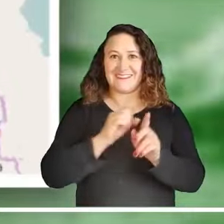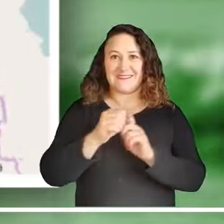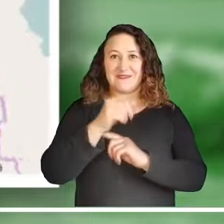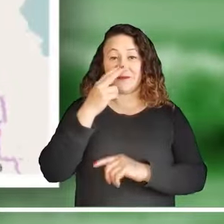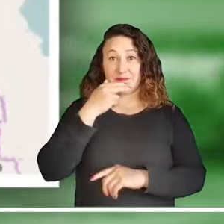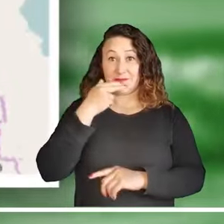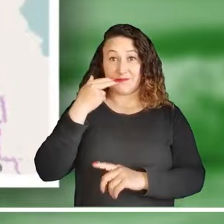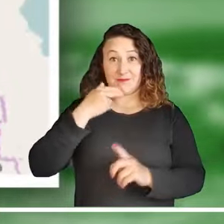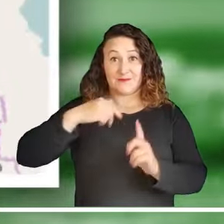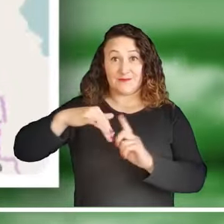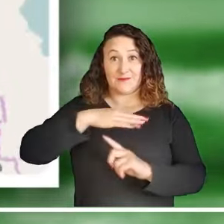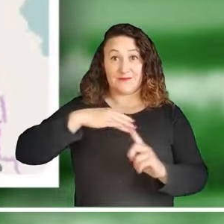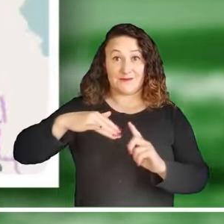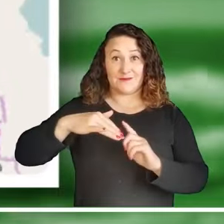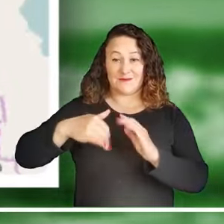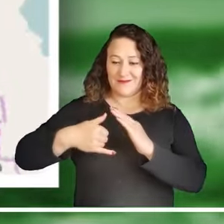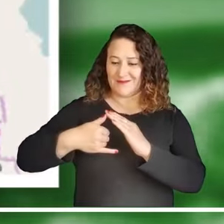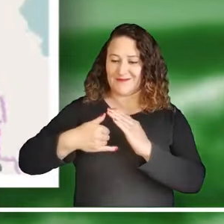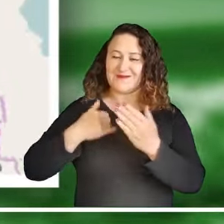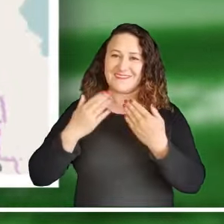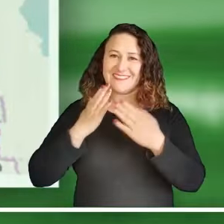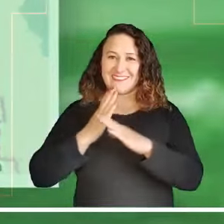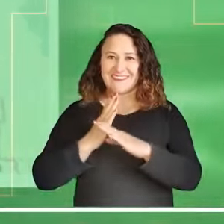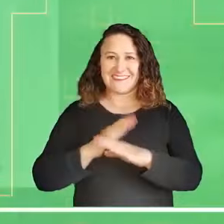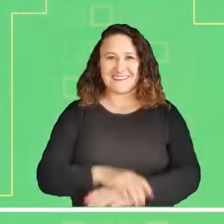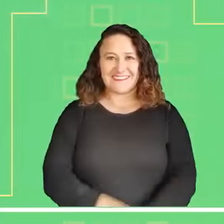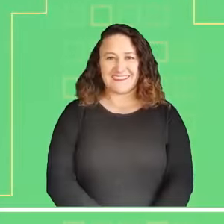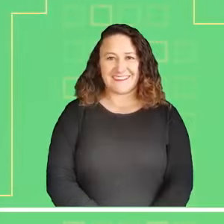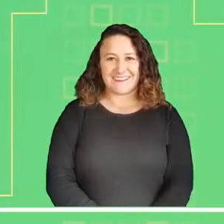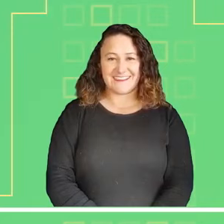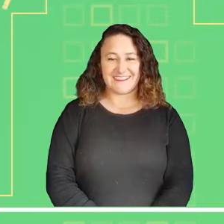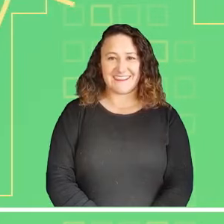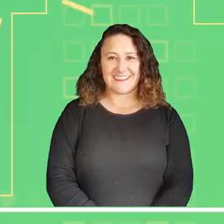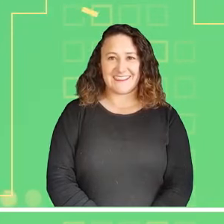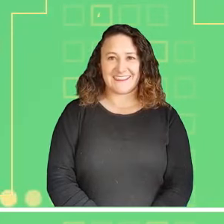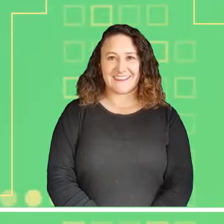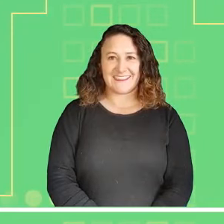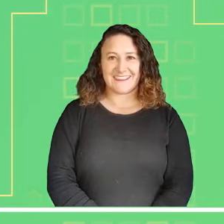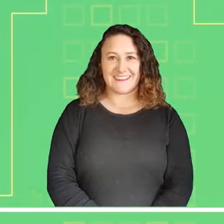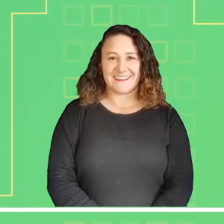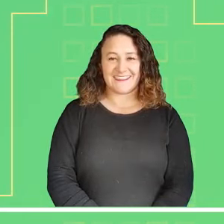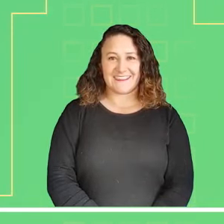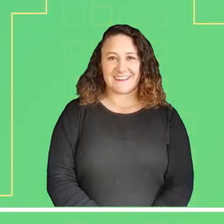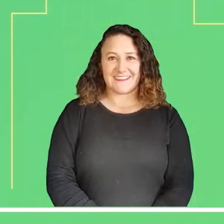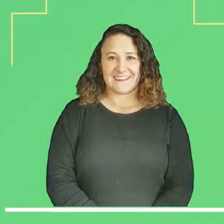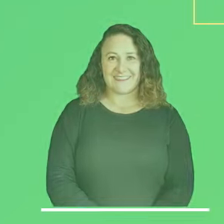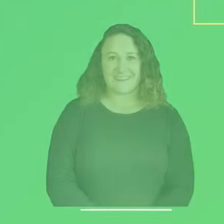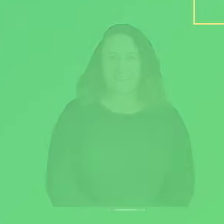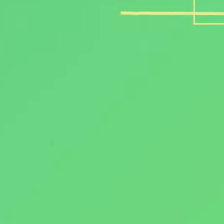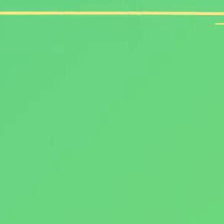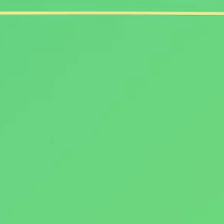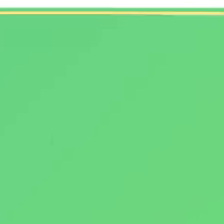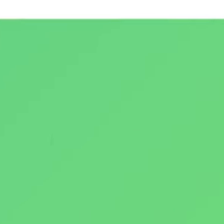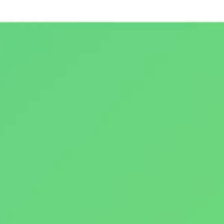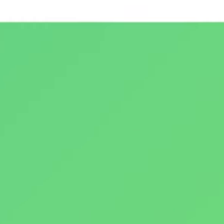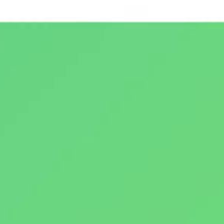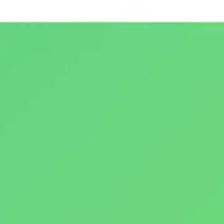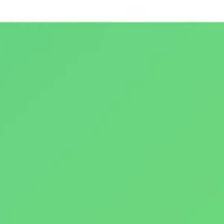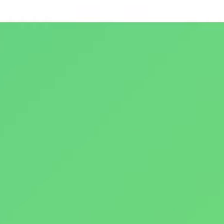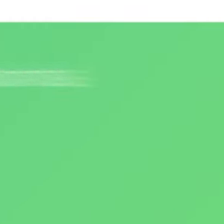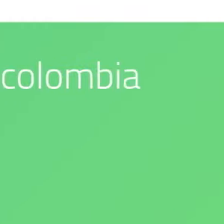oleaje en el centro y suroccidente del Mar Caribe. Síguenos en nuestras redes sociales. Nuestro